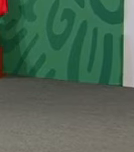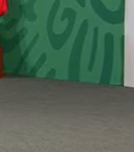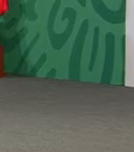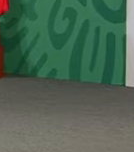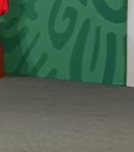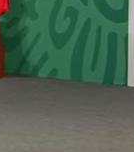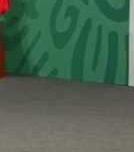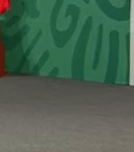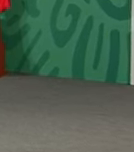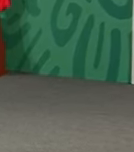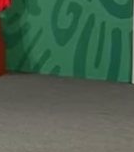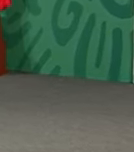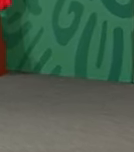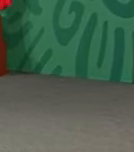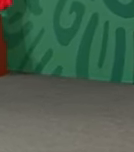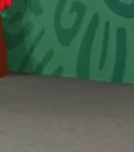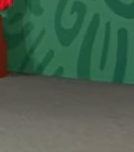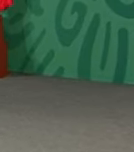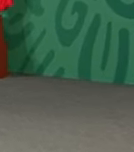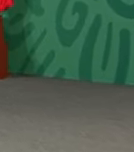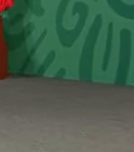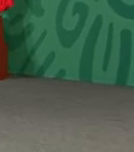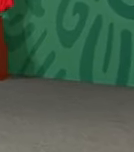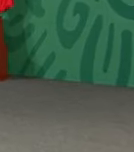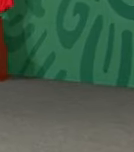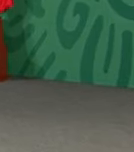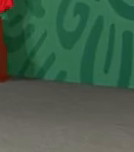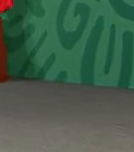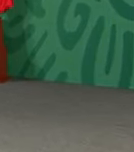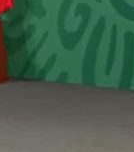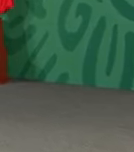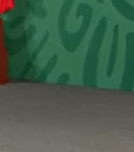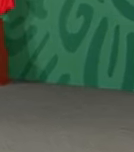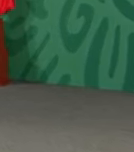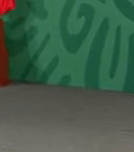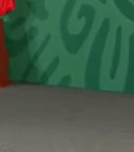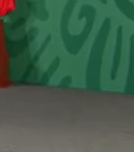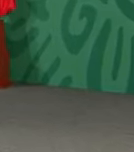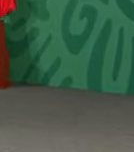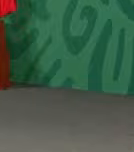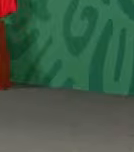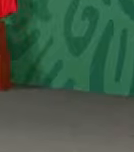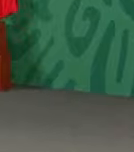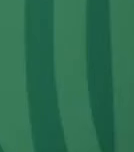que es clara, ya se puede regresar a clases.